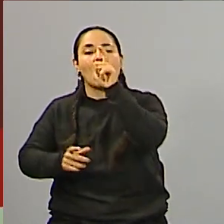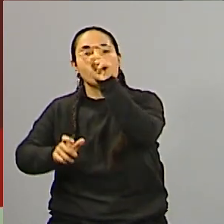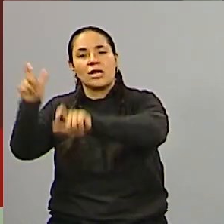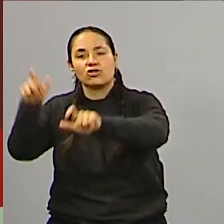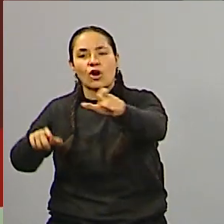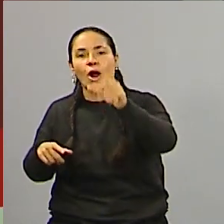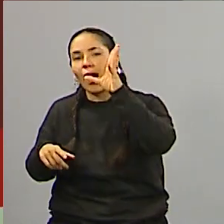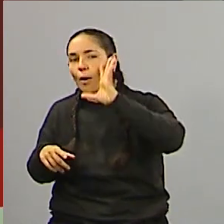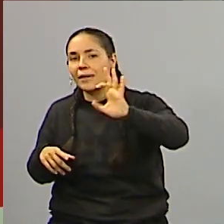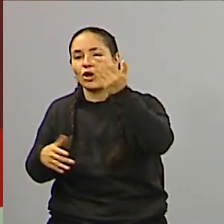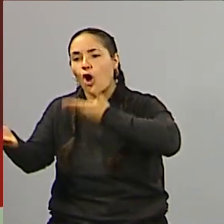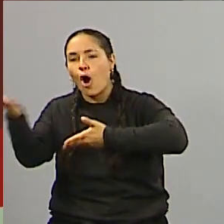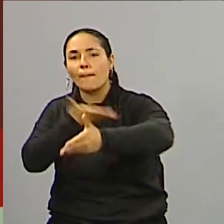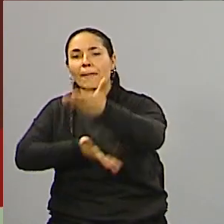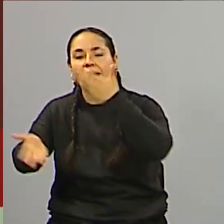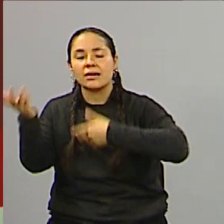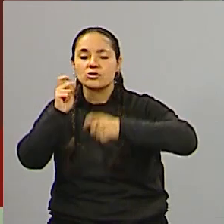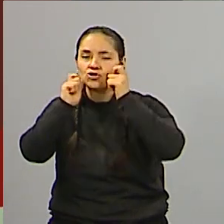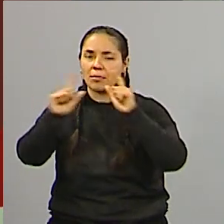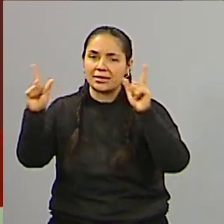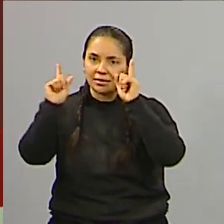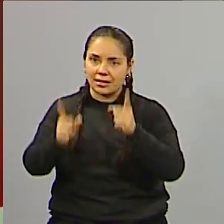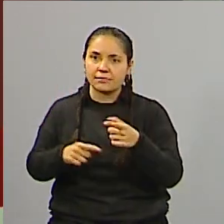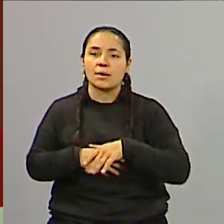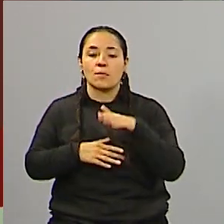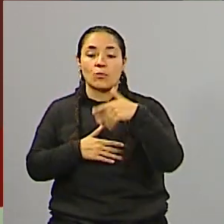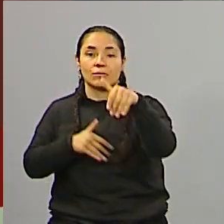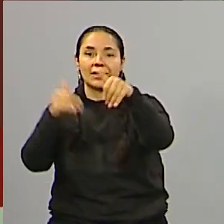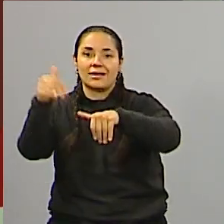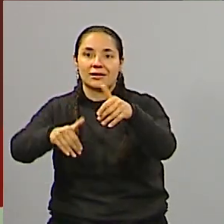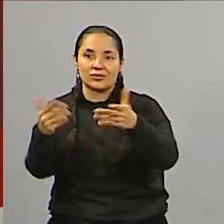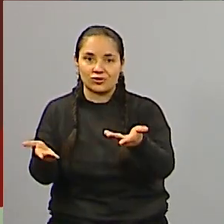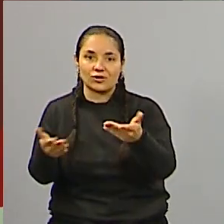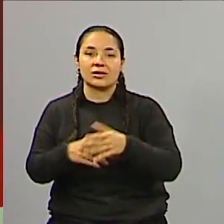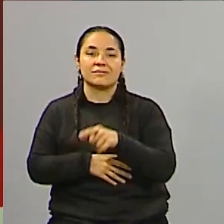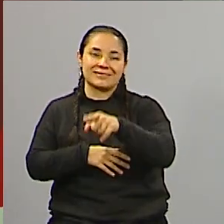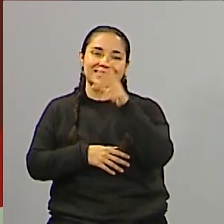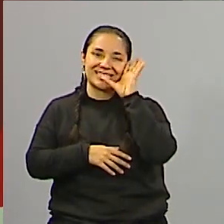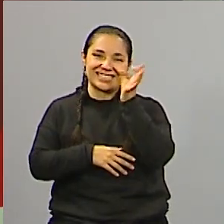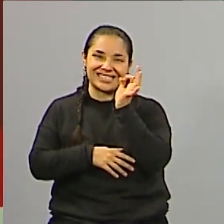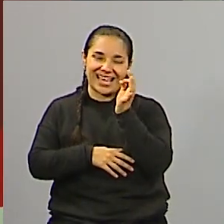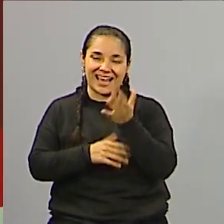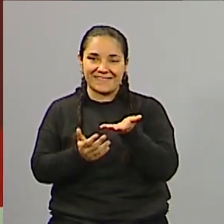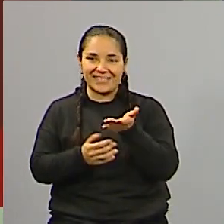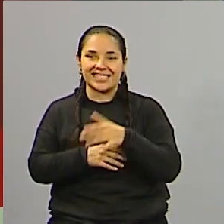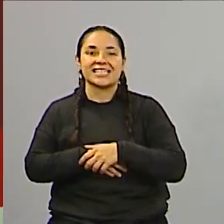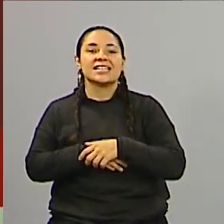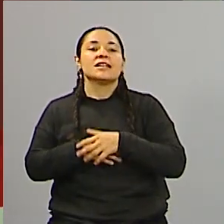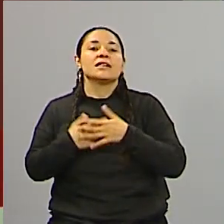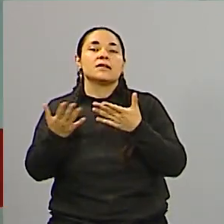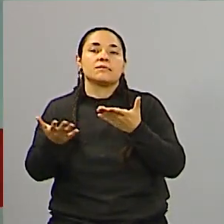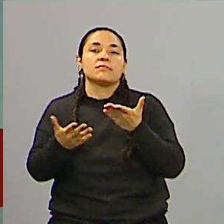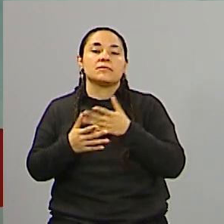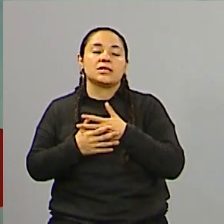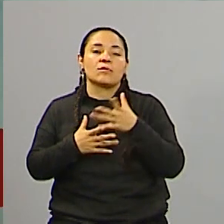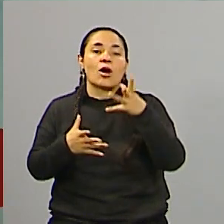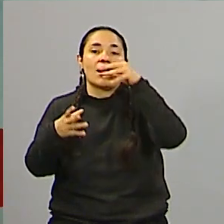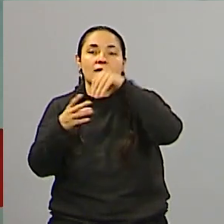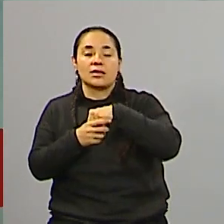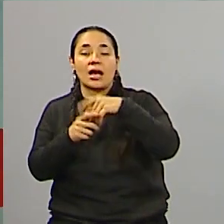conecte. Son cuestiones que no solamente atañen al municipio, sino ya se ha hablado muchas veces de un municipio. Sí. Pero ¿cuáles